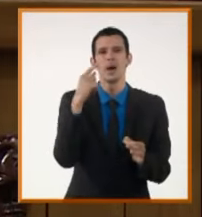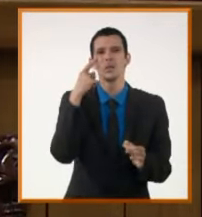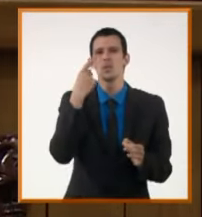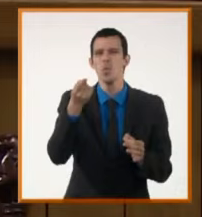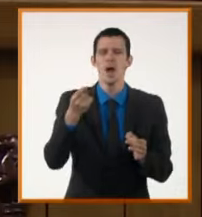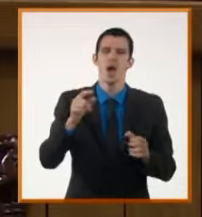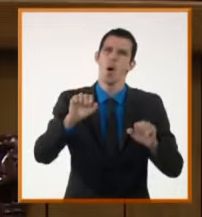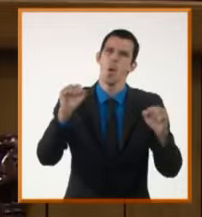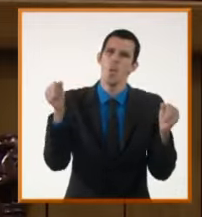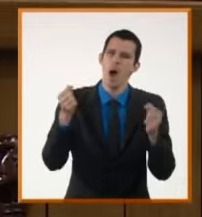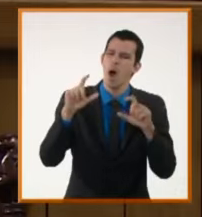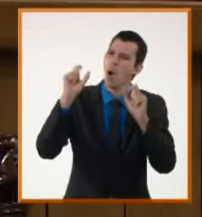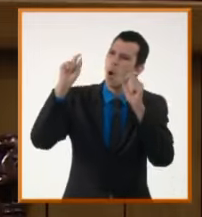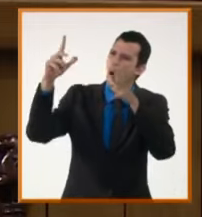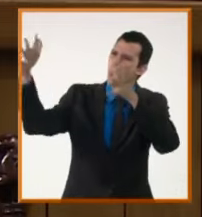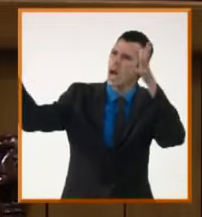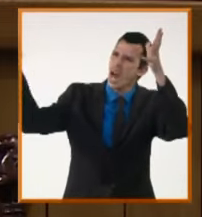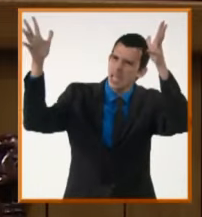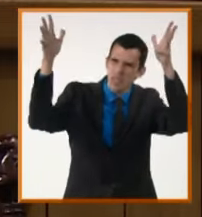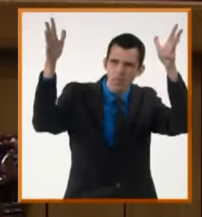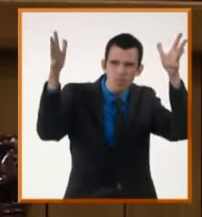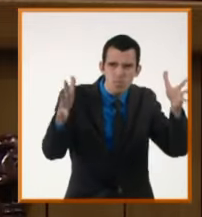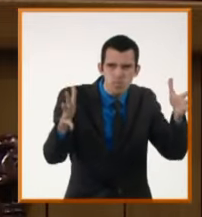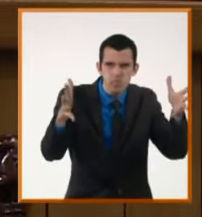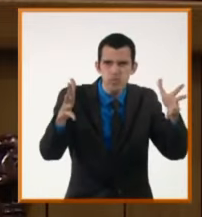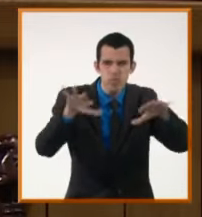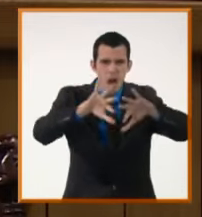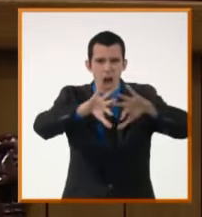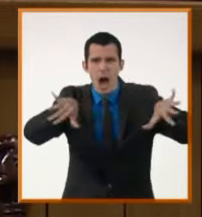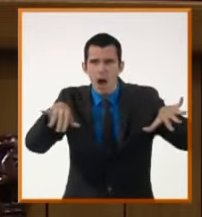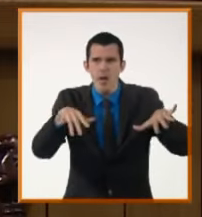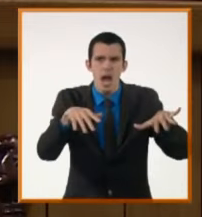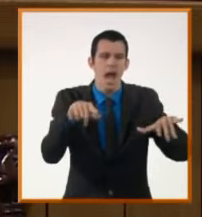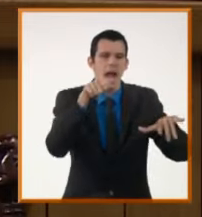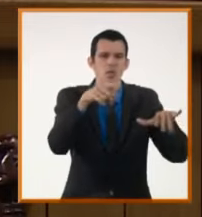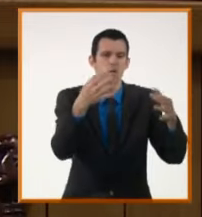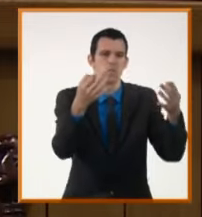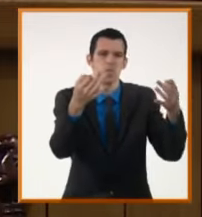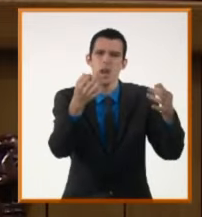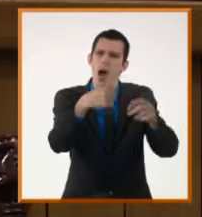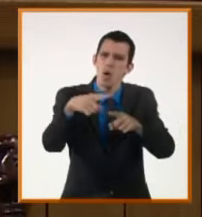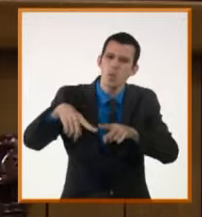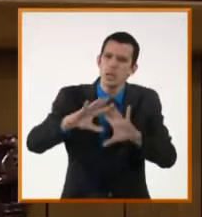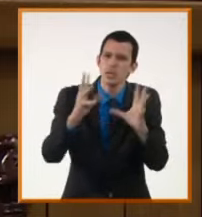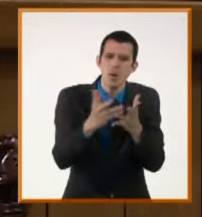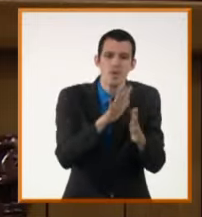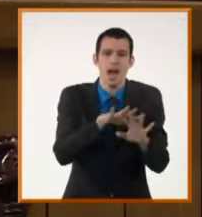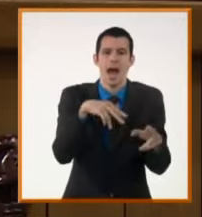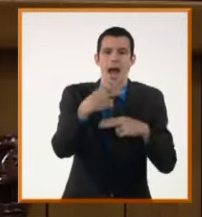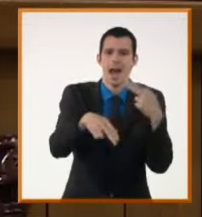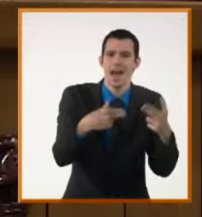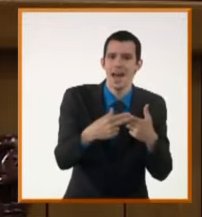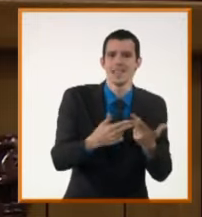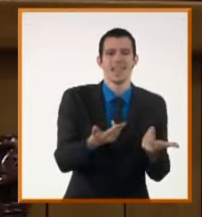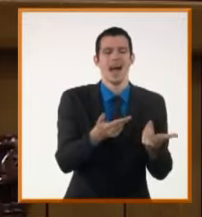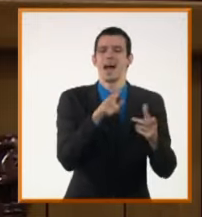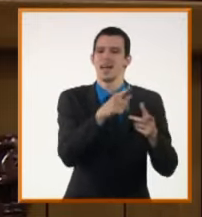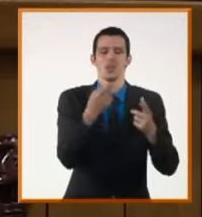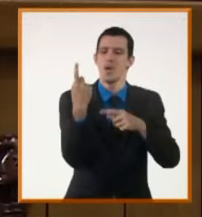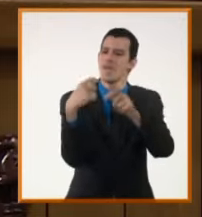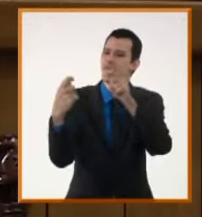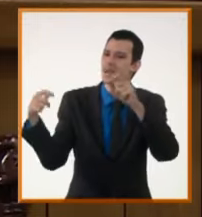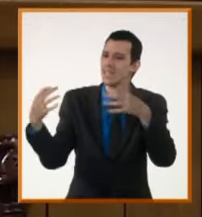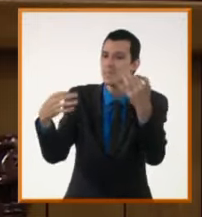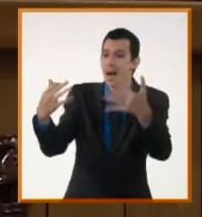empezar a vender productos terminados a unos precios inalcanzables, no es lo que nos va a resolver la situación de la inflación y mucho